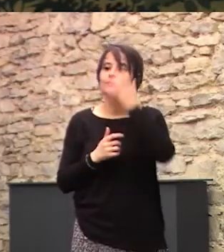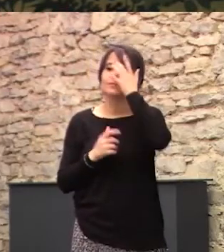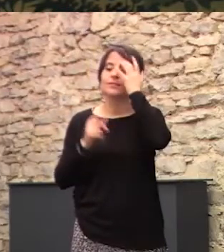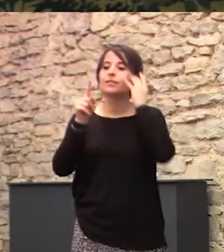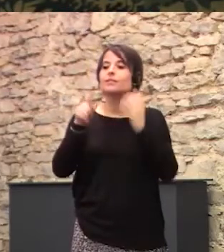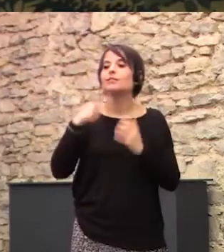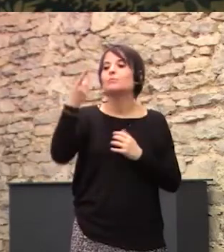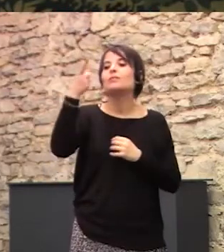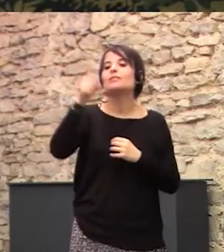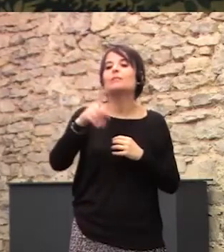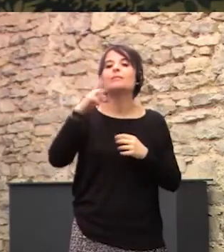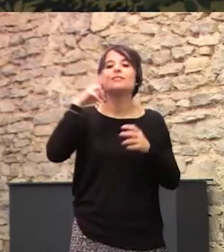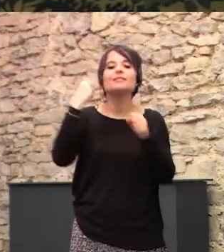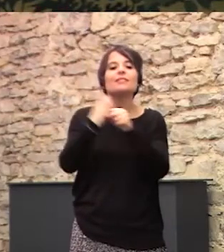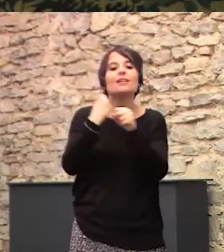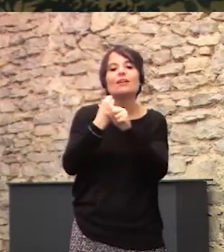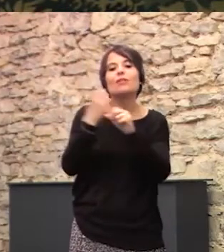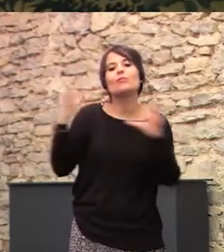las alianzas